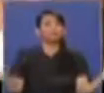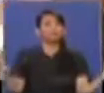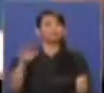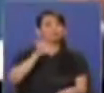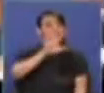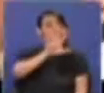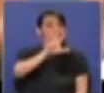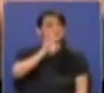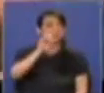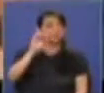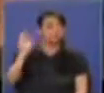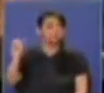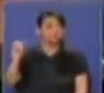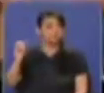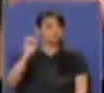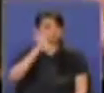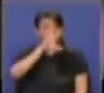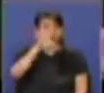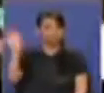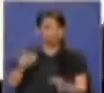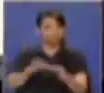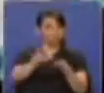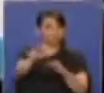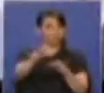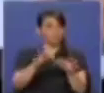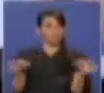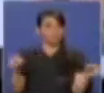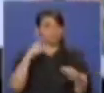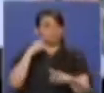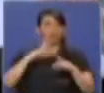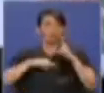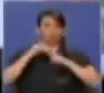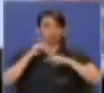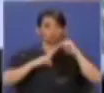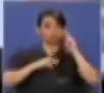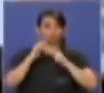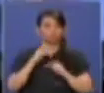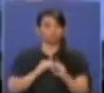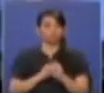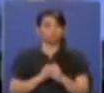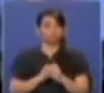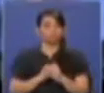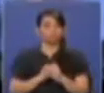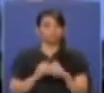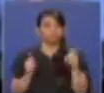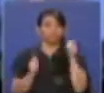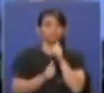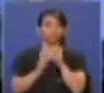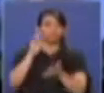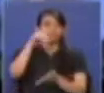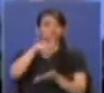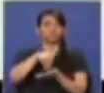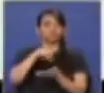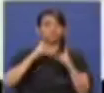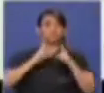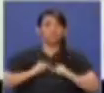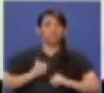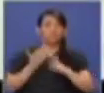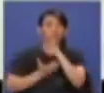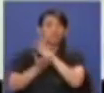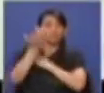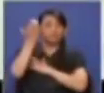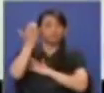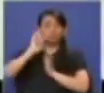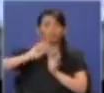500, más de 500 metros cuadrados de construcción. El subcentro de salud antiguo que queda ahí al lado, para triste